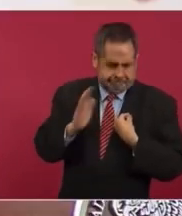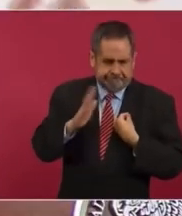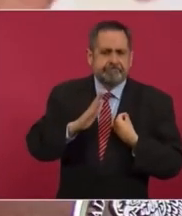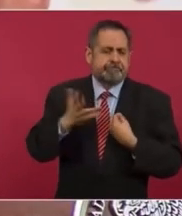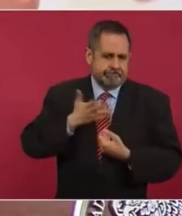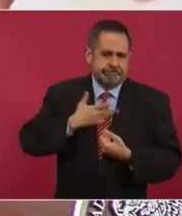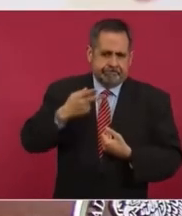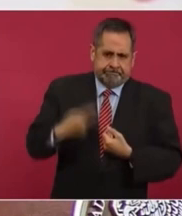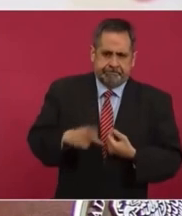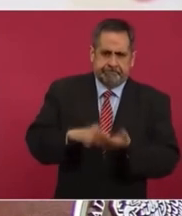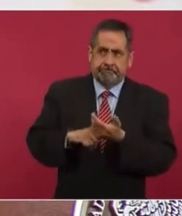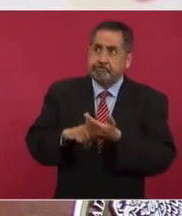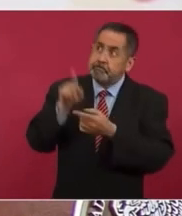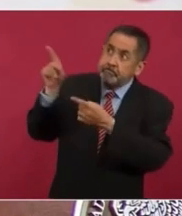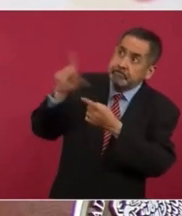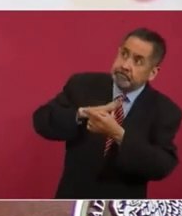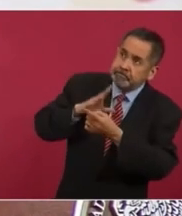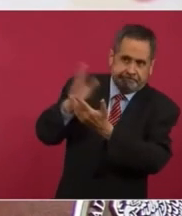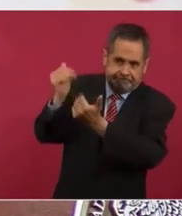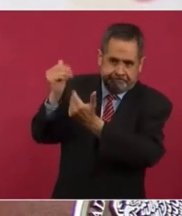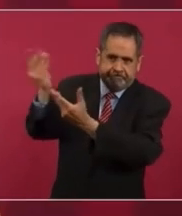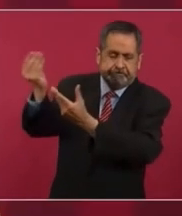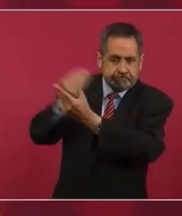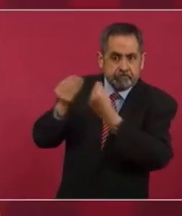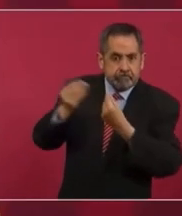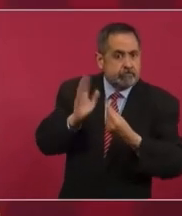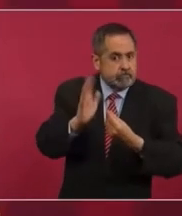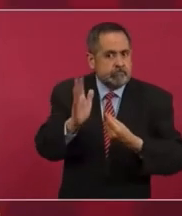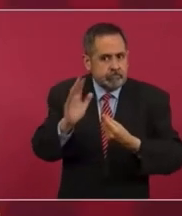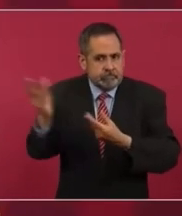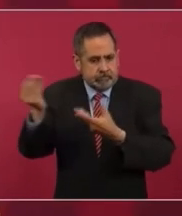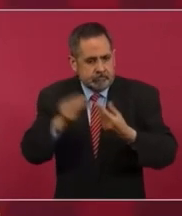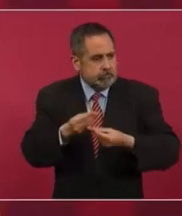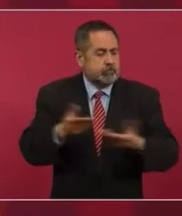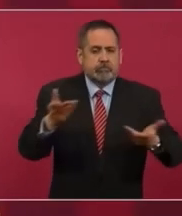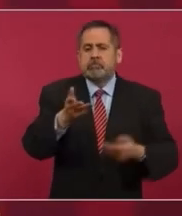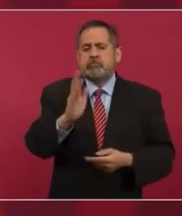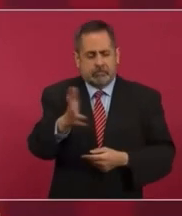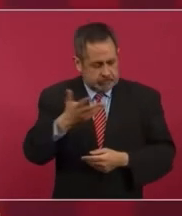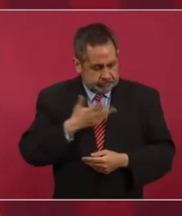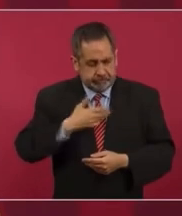de el patrimonio de México que